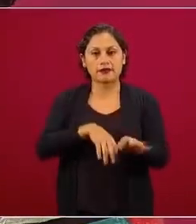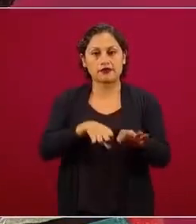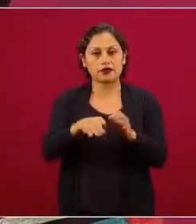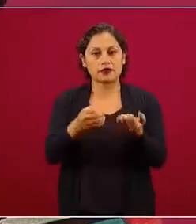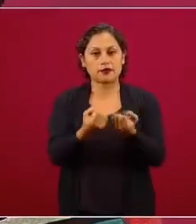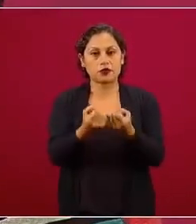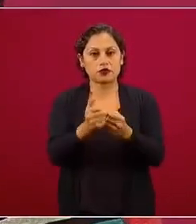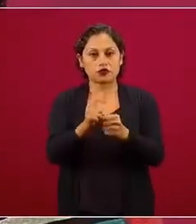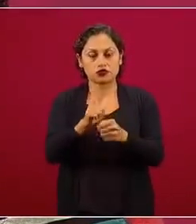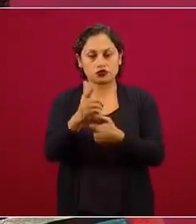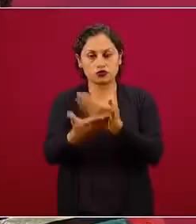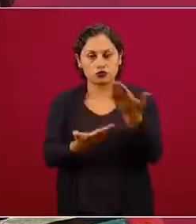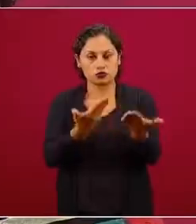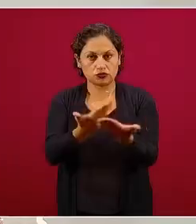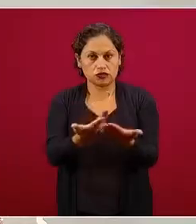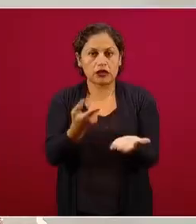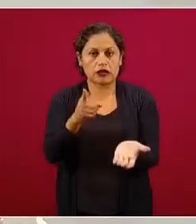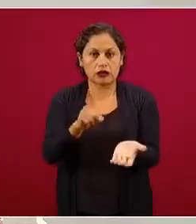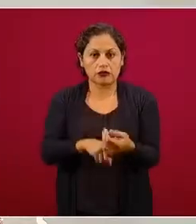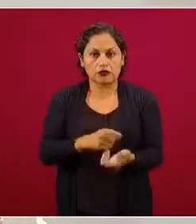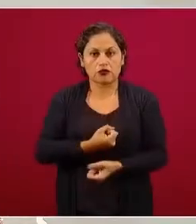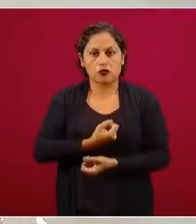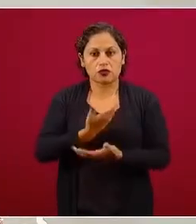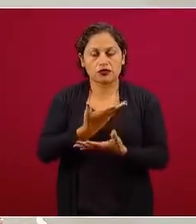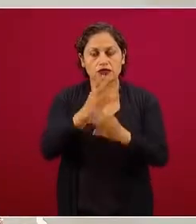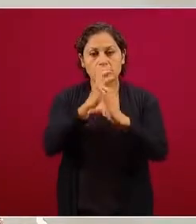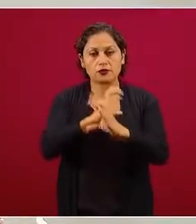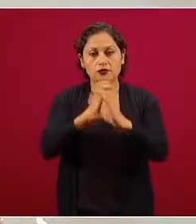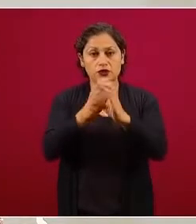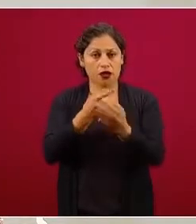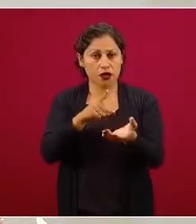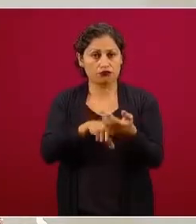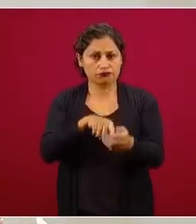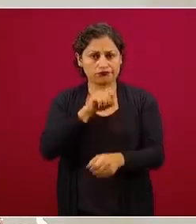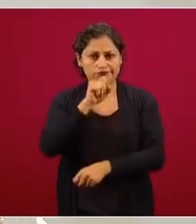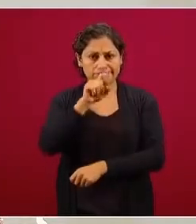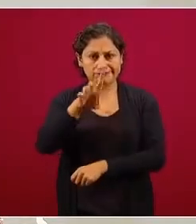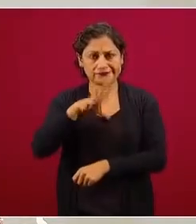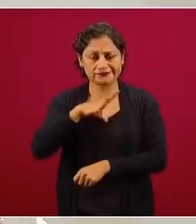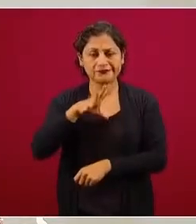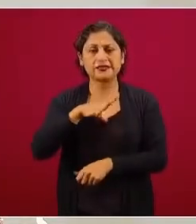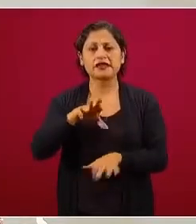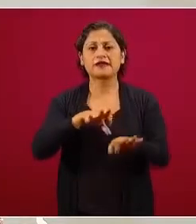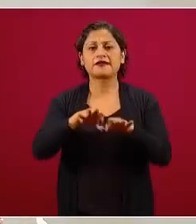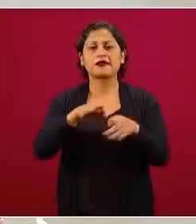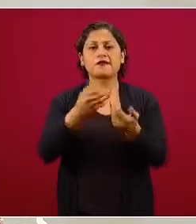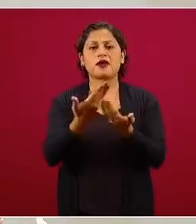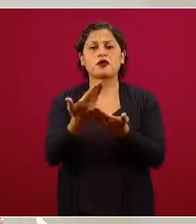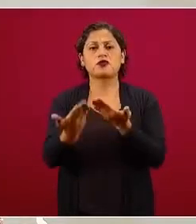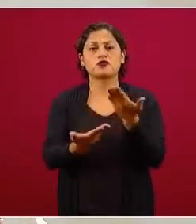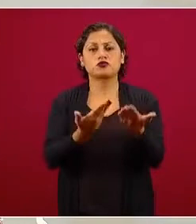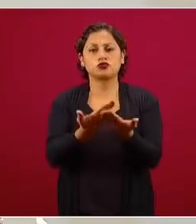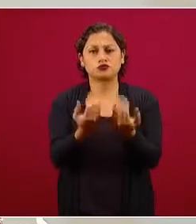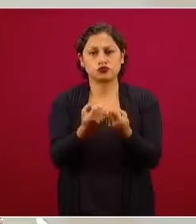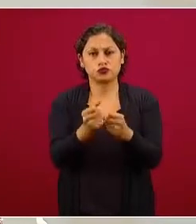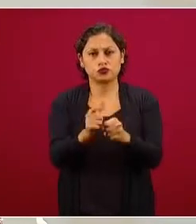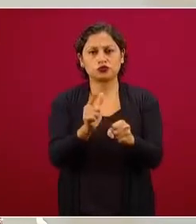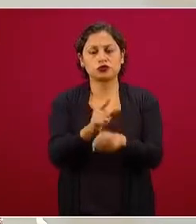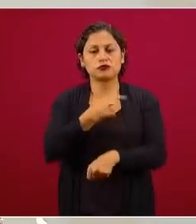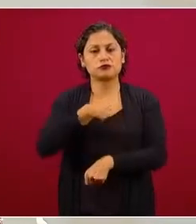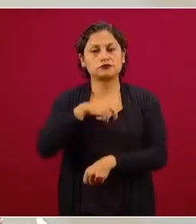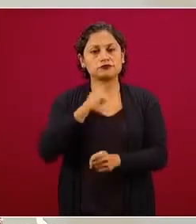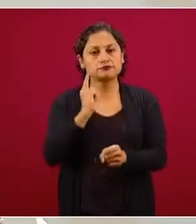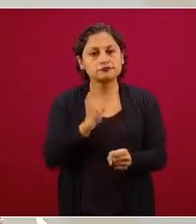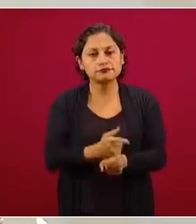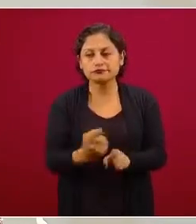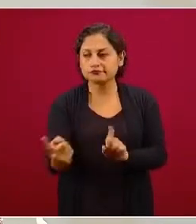poesía, desde la música, también se hace trabajo social. Y es ahí donde descubrimos nuevas formas de vincularnos con la población